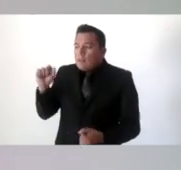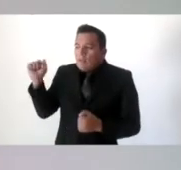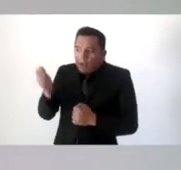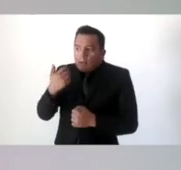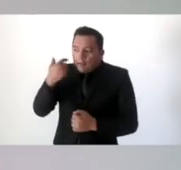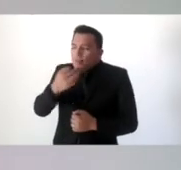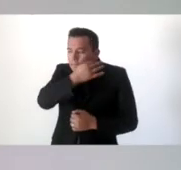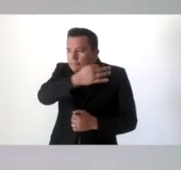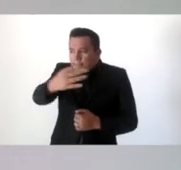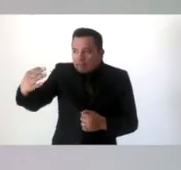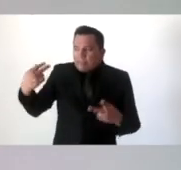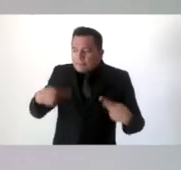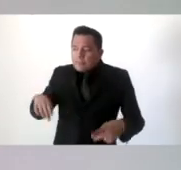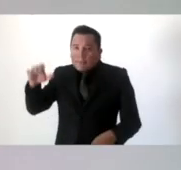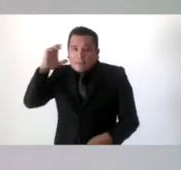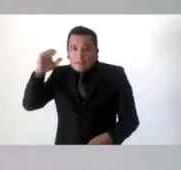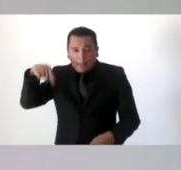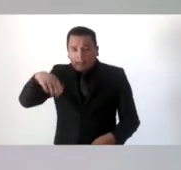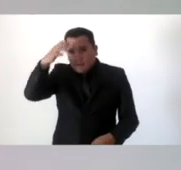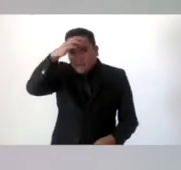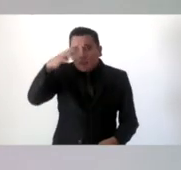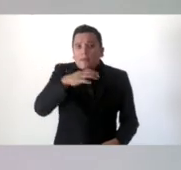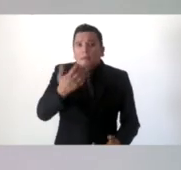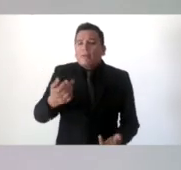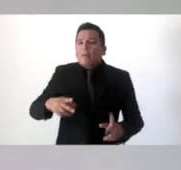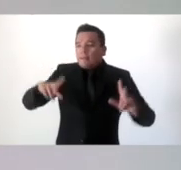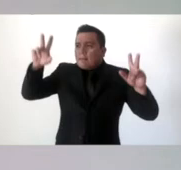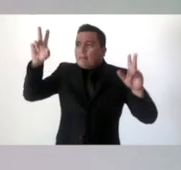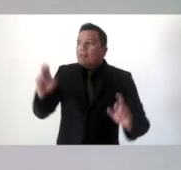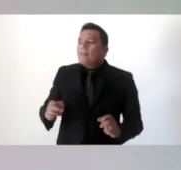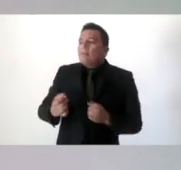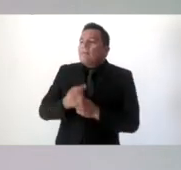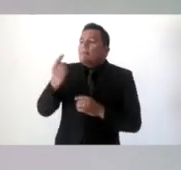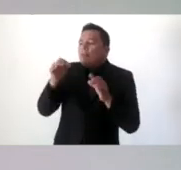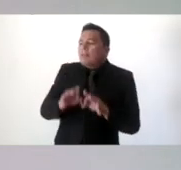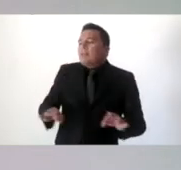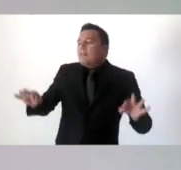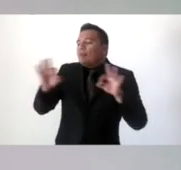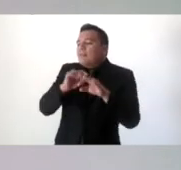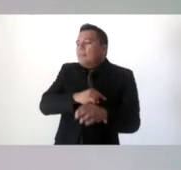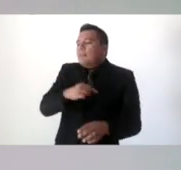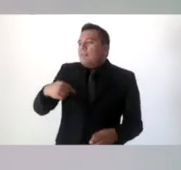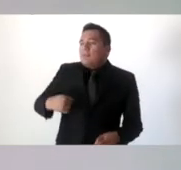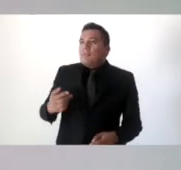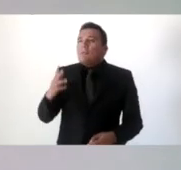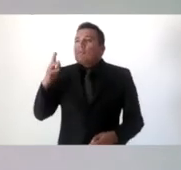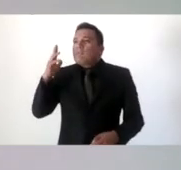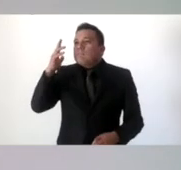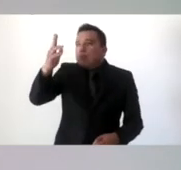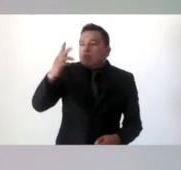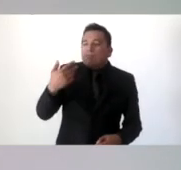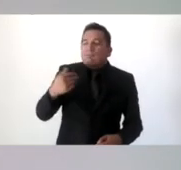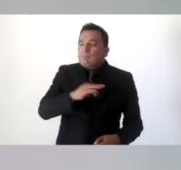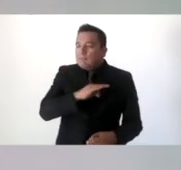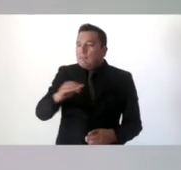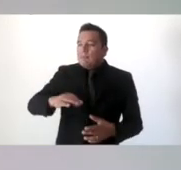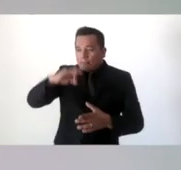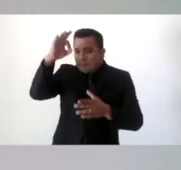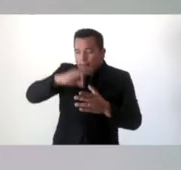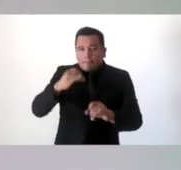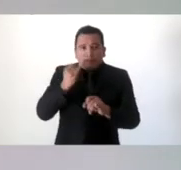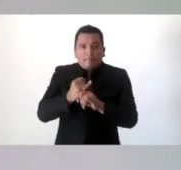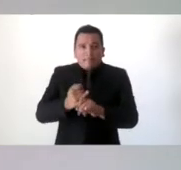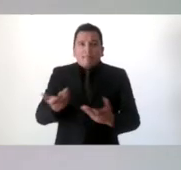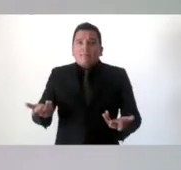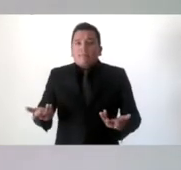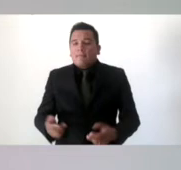los ciudadanos, a las personas que nos escuchan aquí en Coahuila respecto a por qué empezar a mirar hacia la votación electrónica, hacia el voto